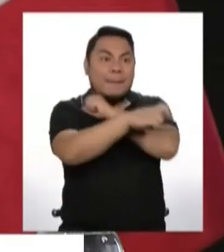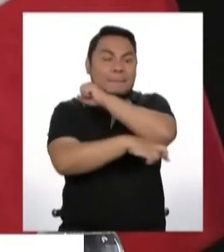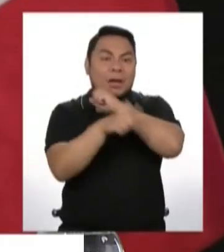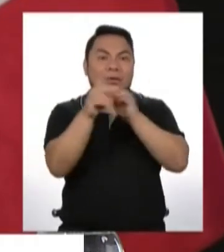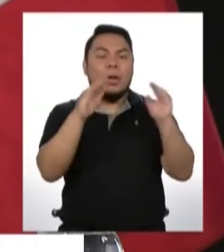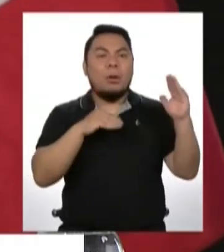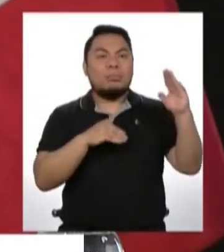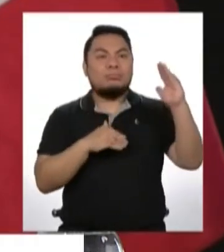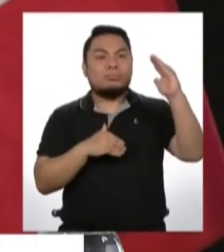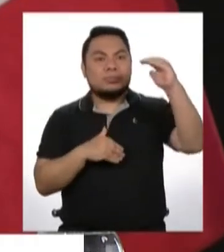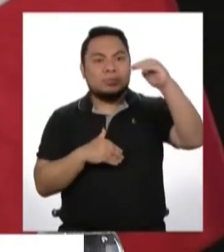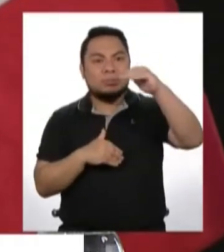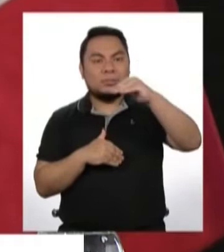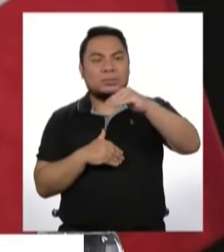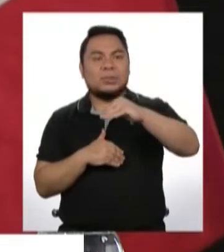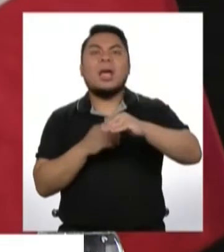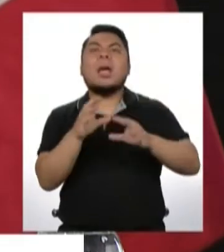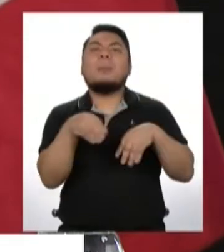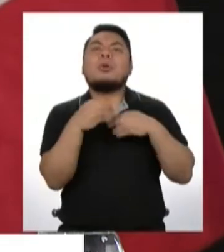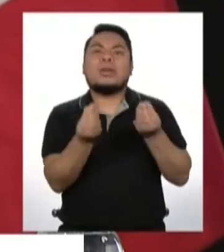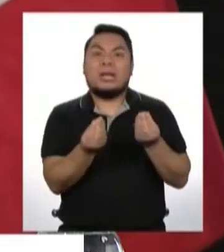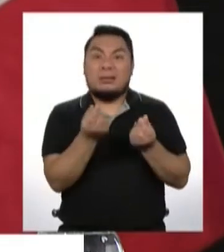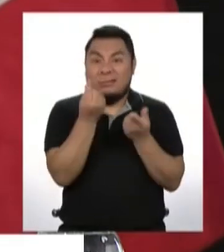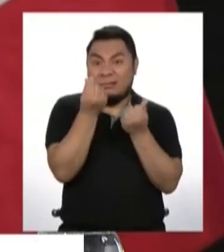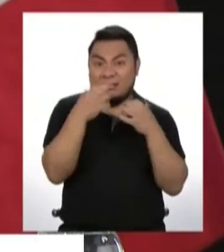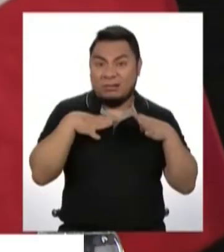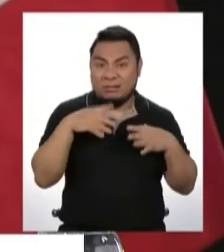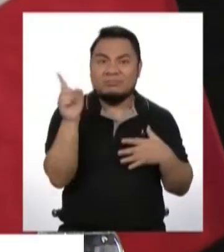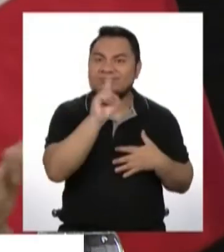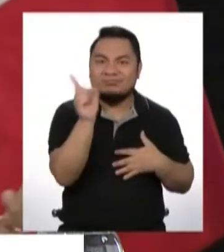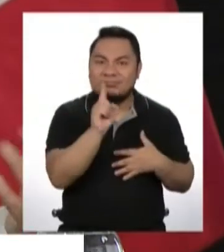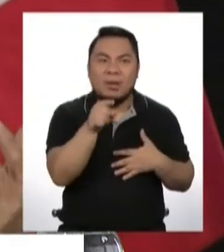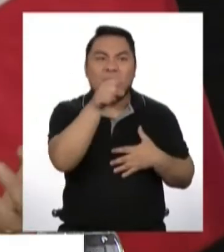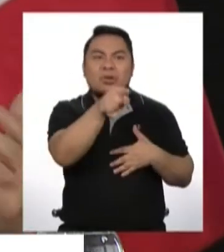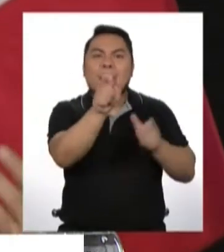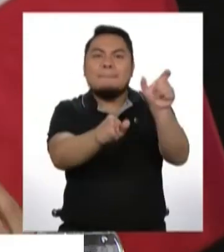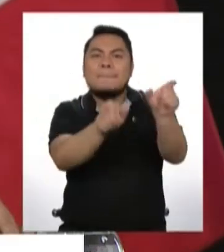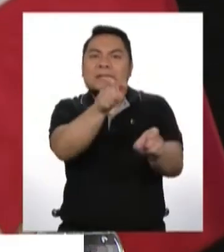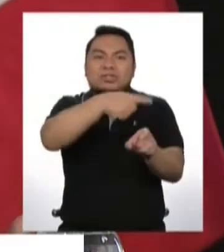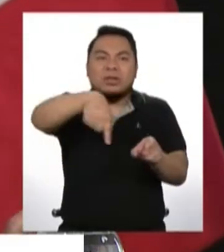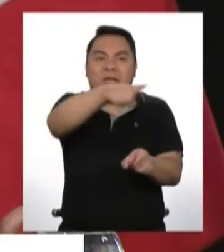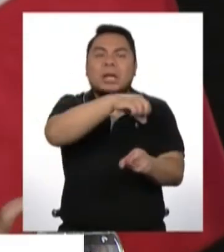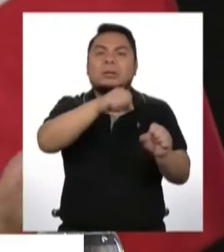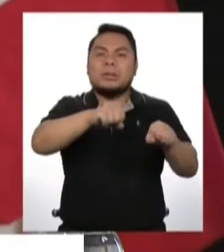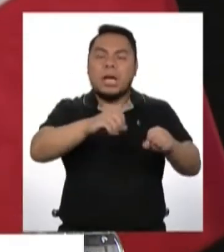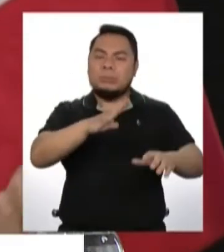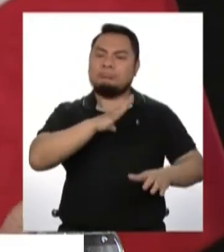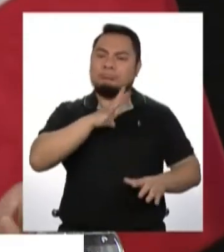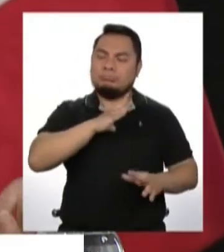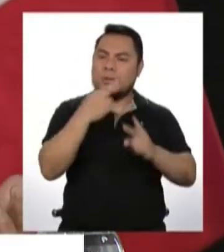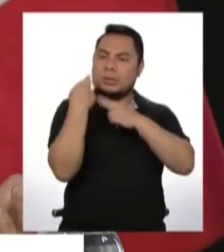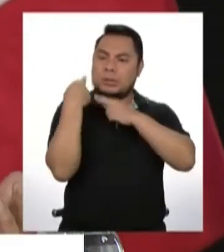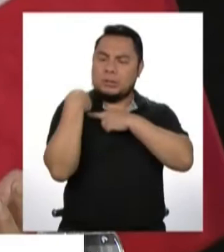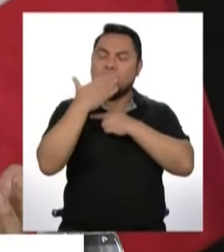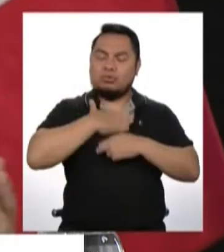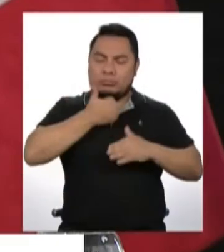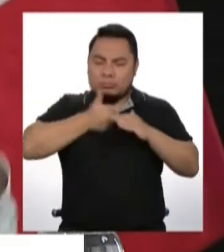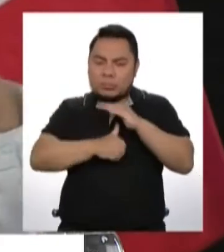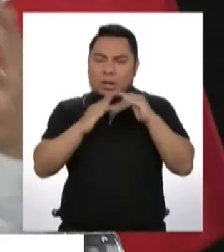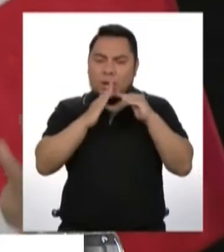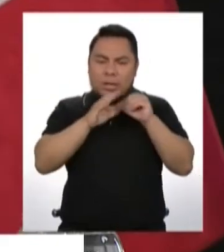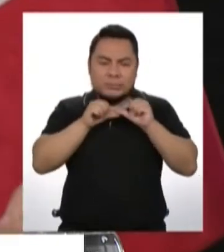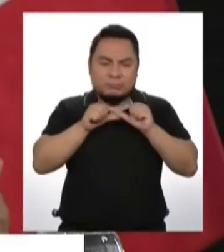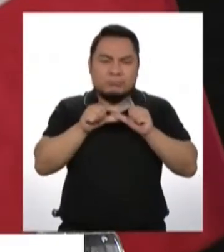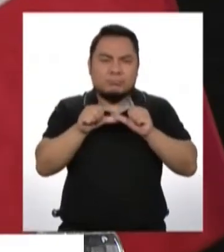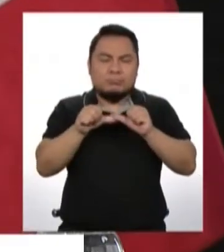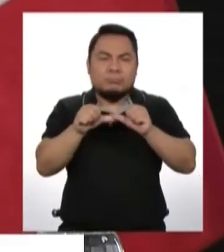lo resuelve de manera adecuada. Depende de la población. Obviamente, el gobierno tiene que hacer su parte, y estamos trabajando en ello,